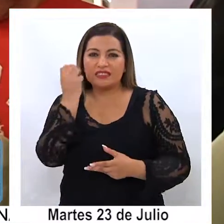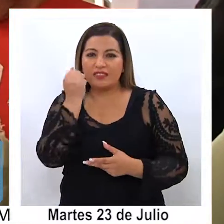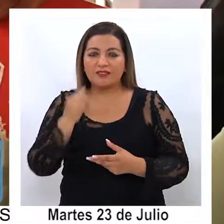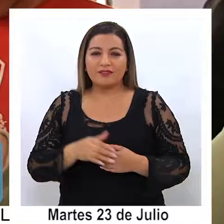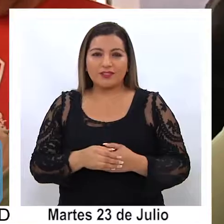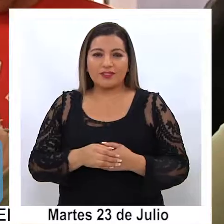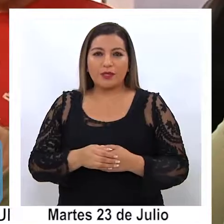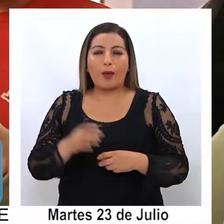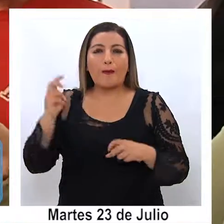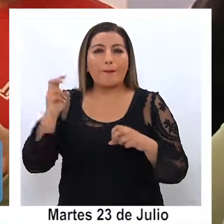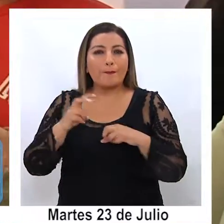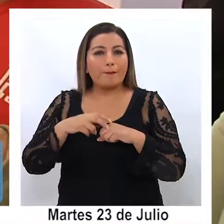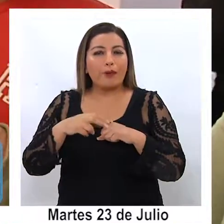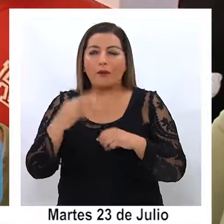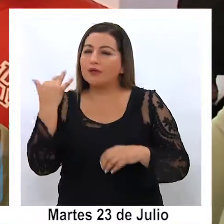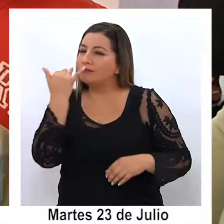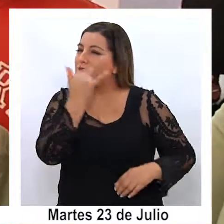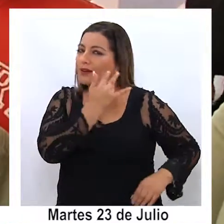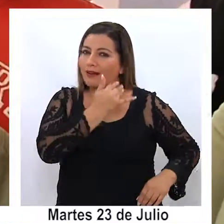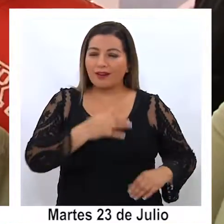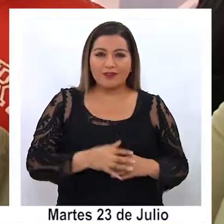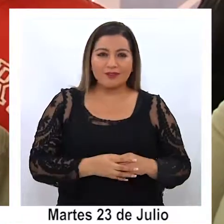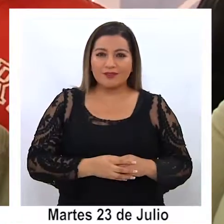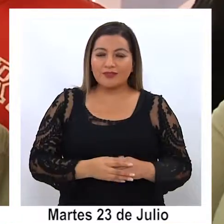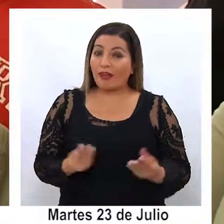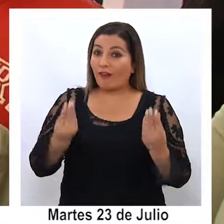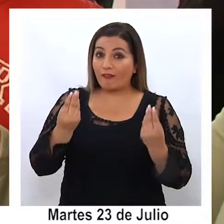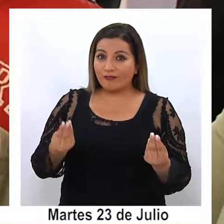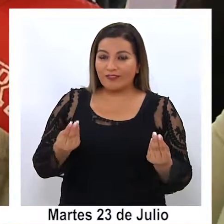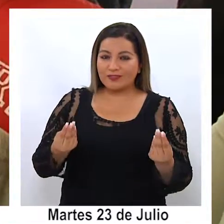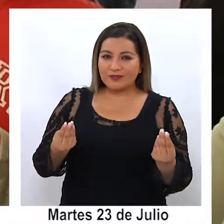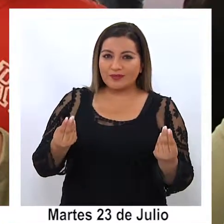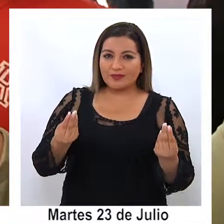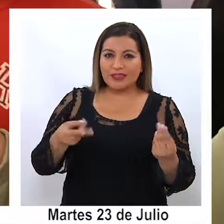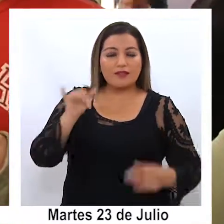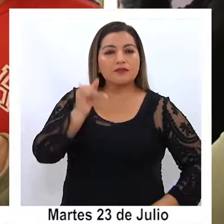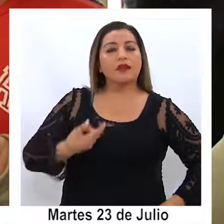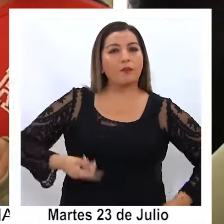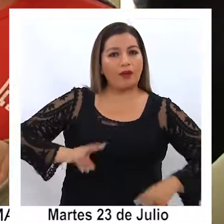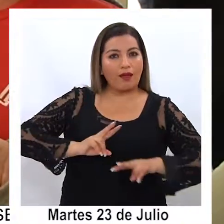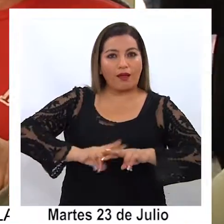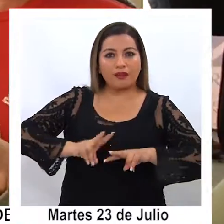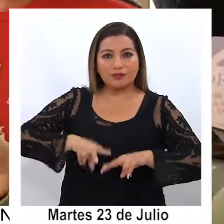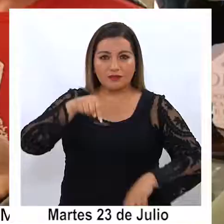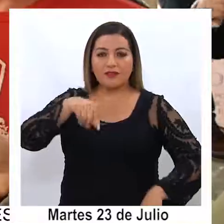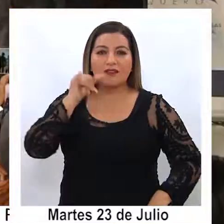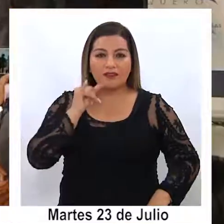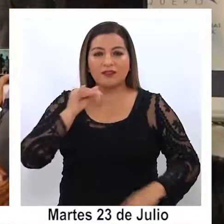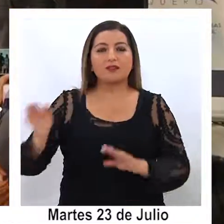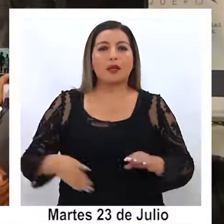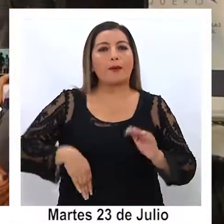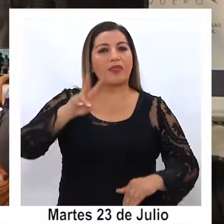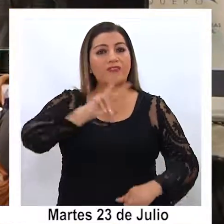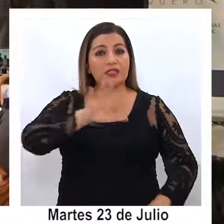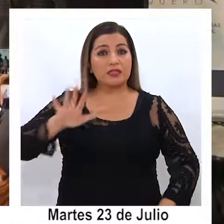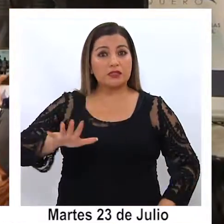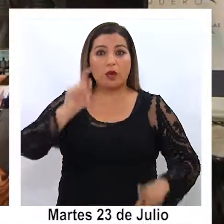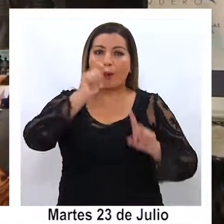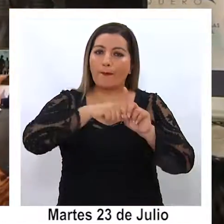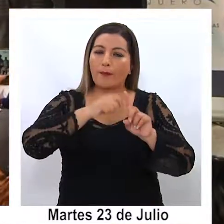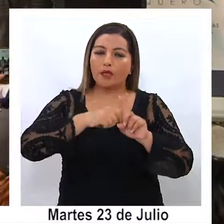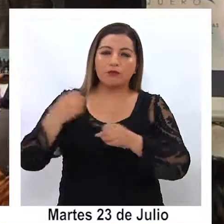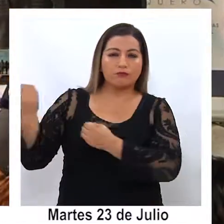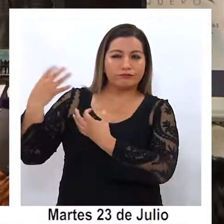con su camotito, exquisito. Qué bueno que esto siempre esté acá en Iquique. Más de 25